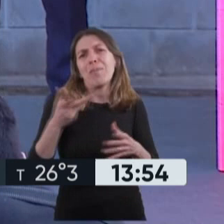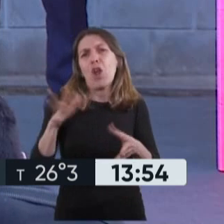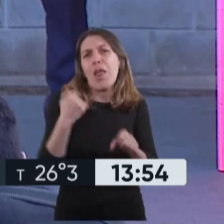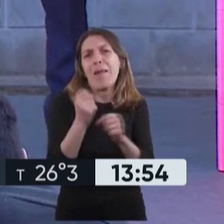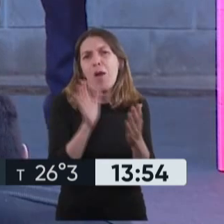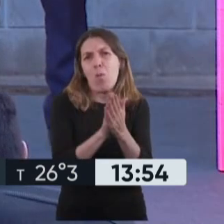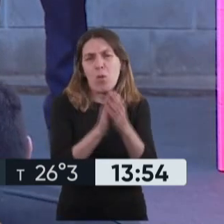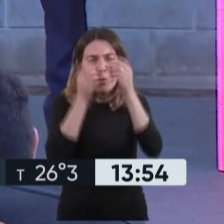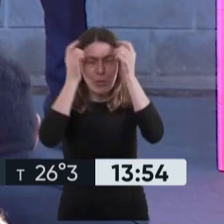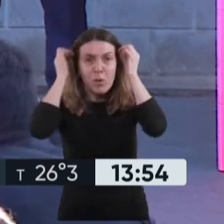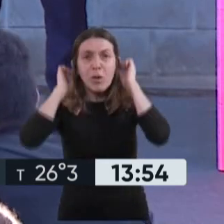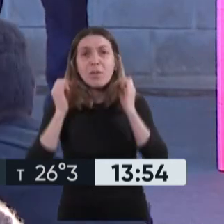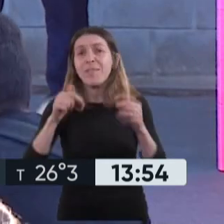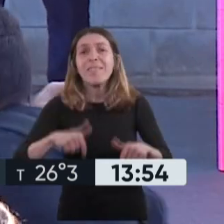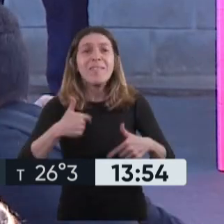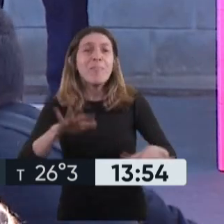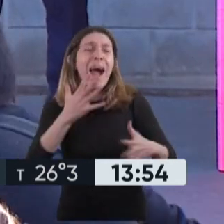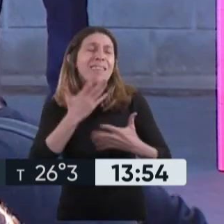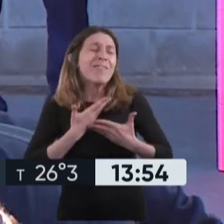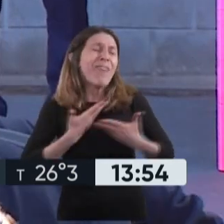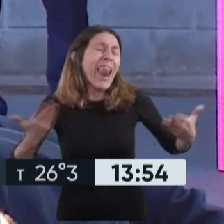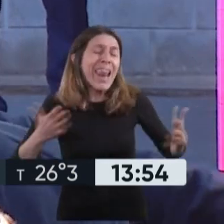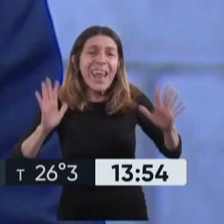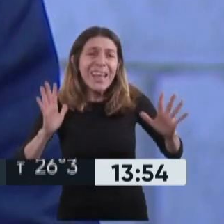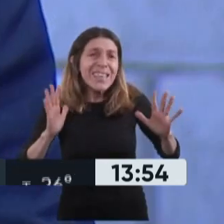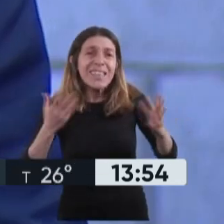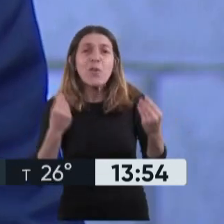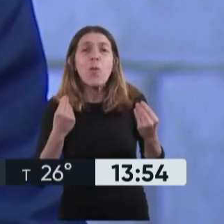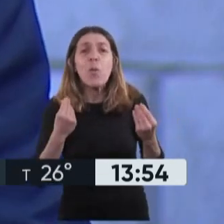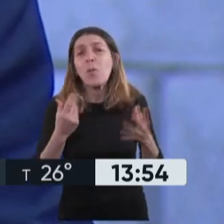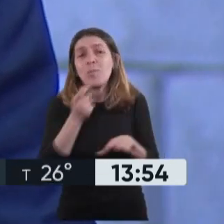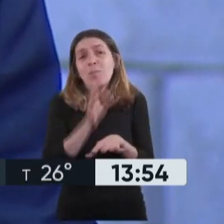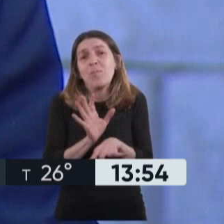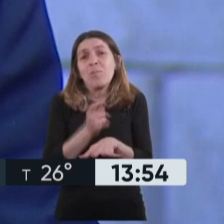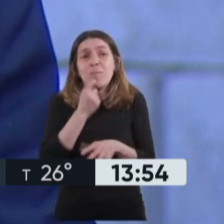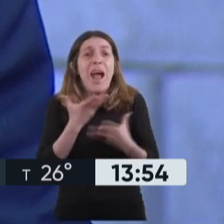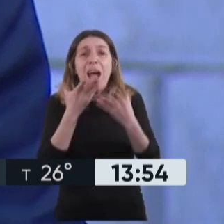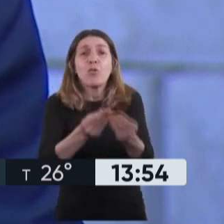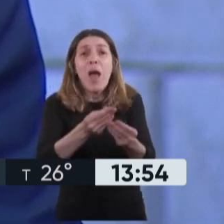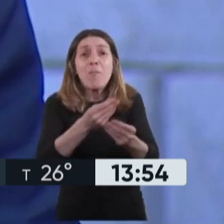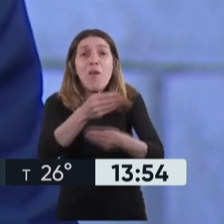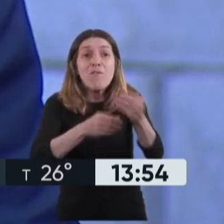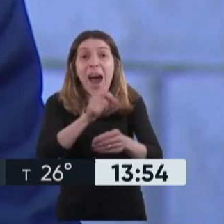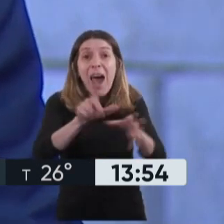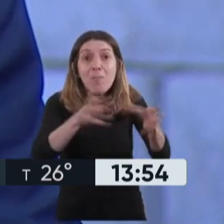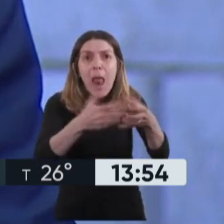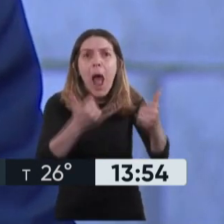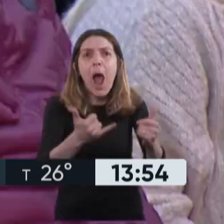que no hay momento más grato que el momento en que uno ayuda a una familia a tener su techo